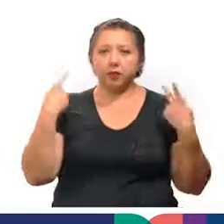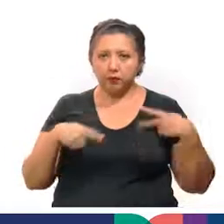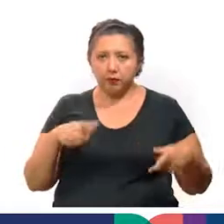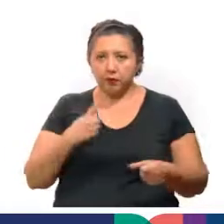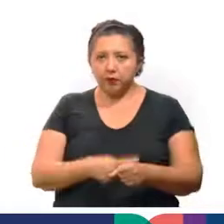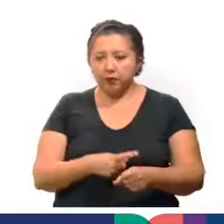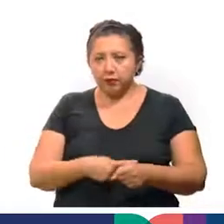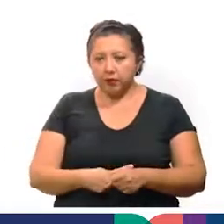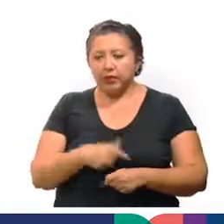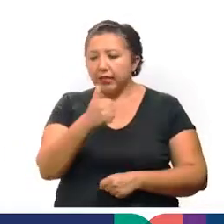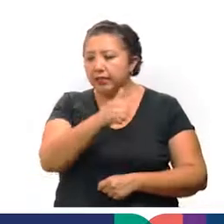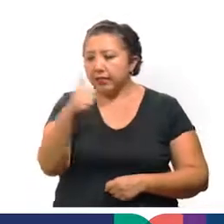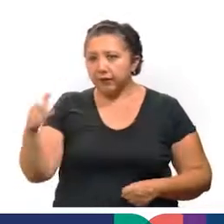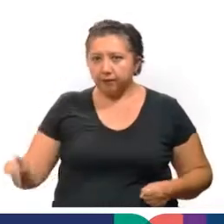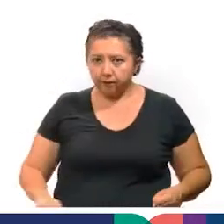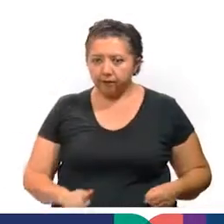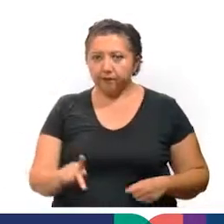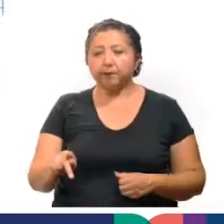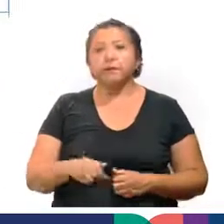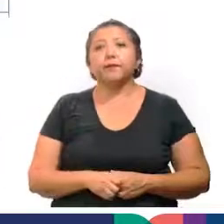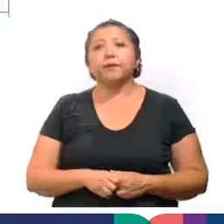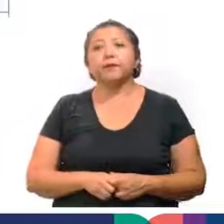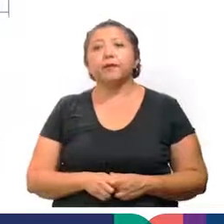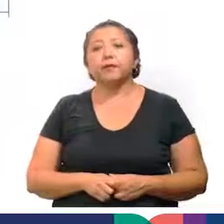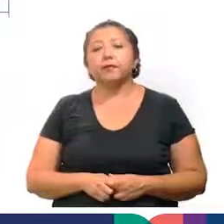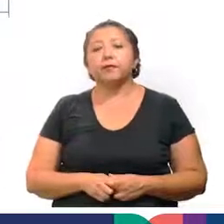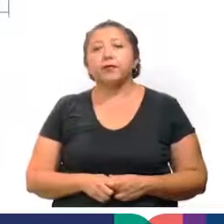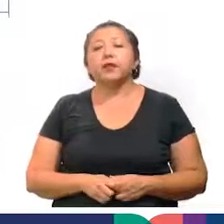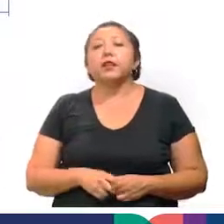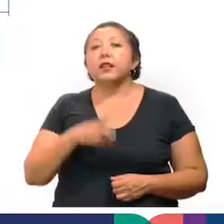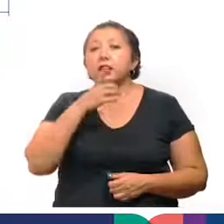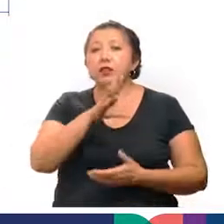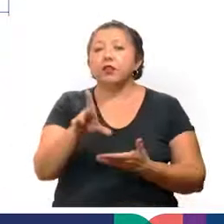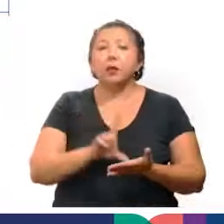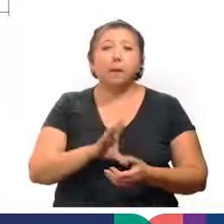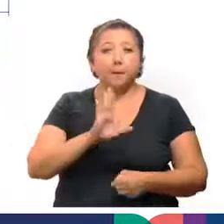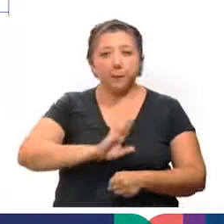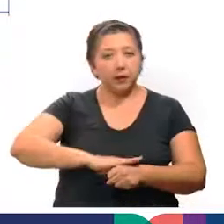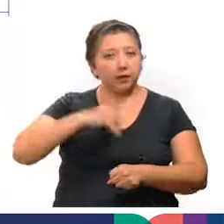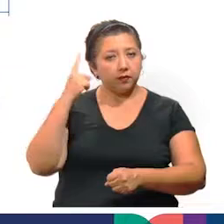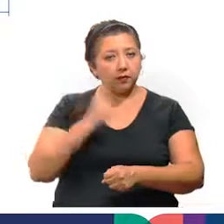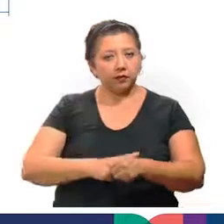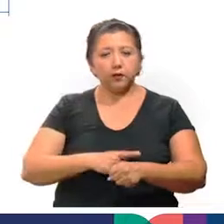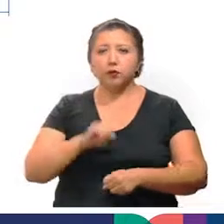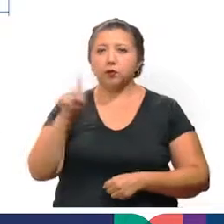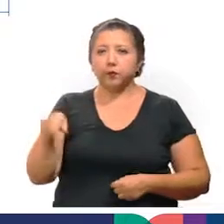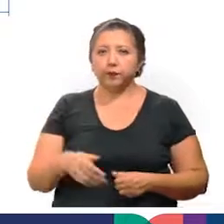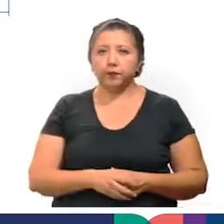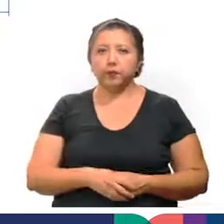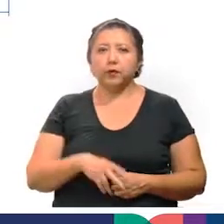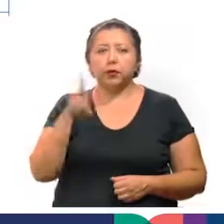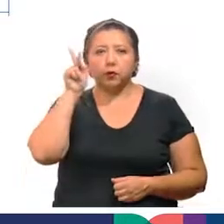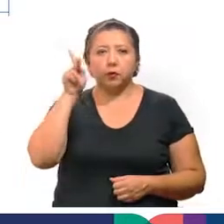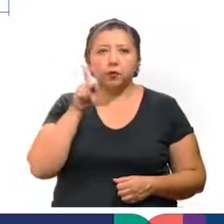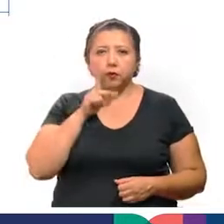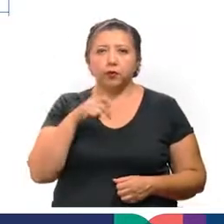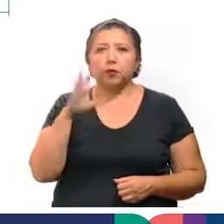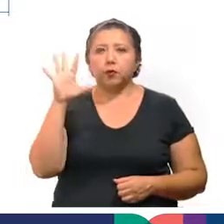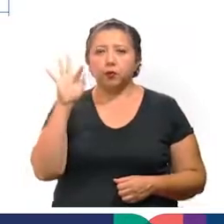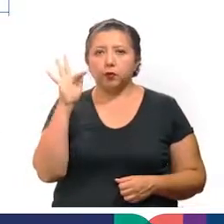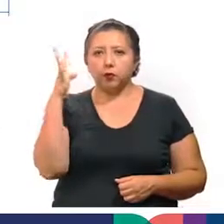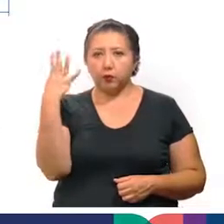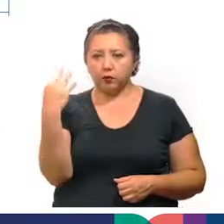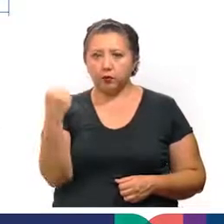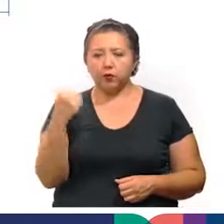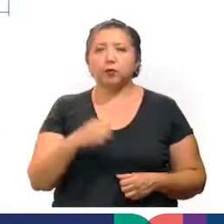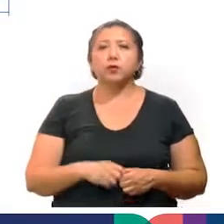personas contagiadas en cada población. Las colonias de Mérida con mayor número de personas contagiadas son Juan Pablo II con